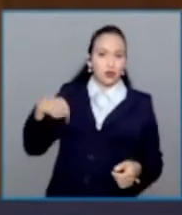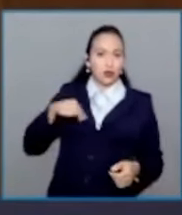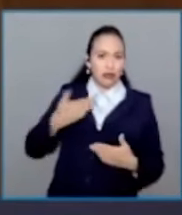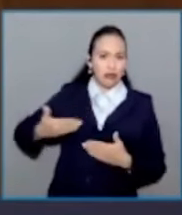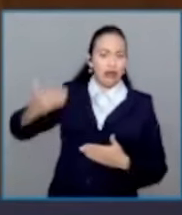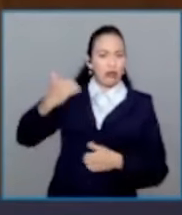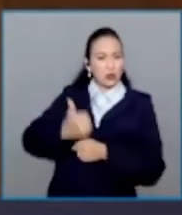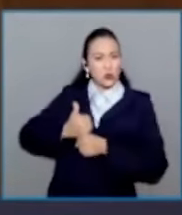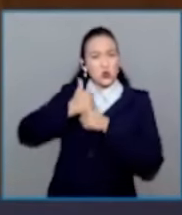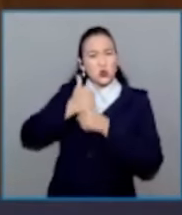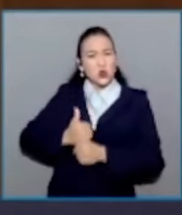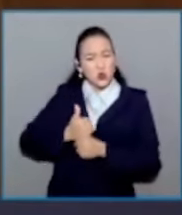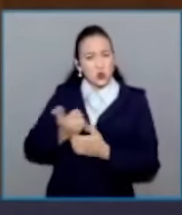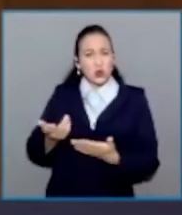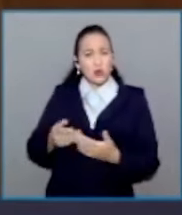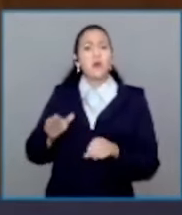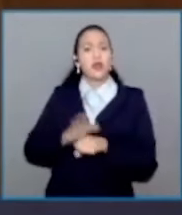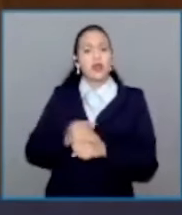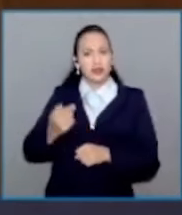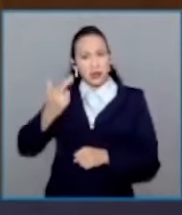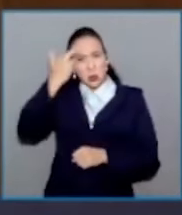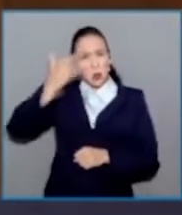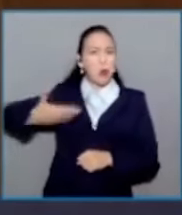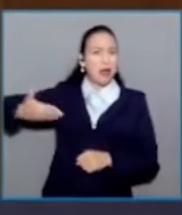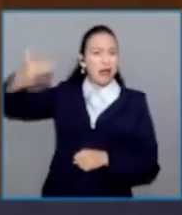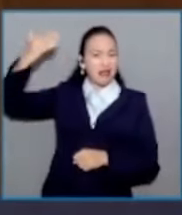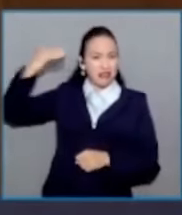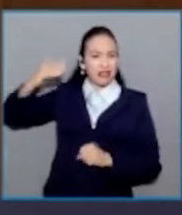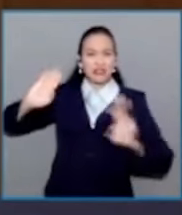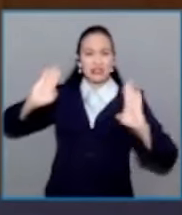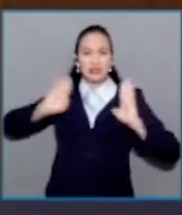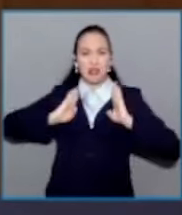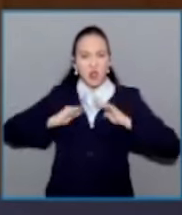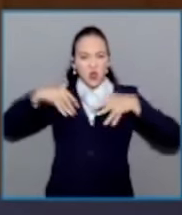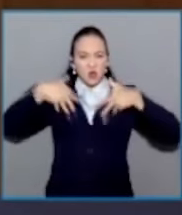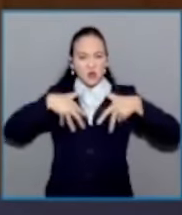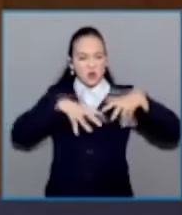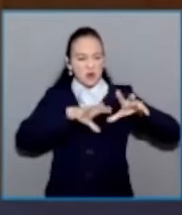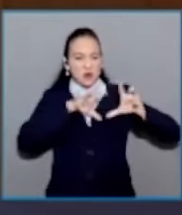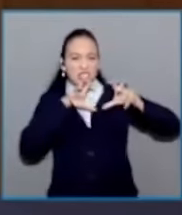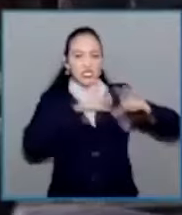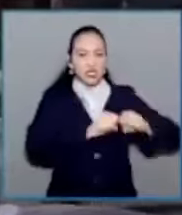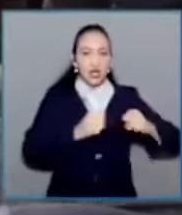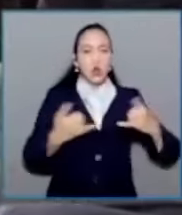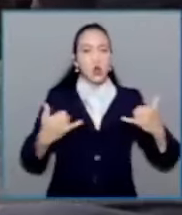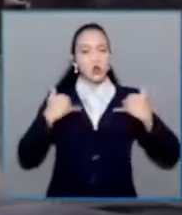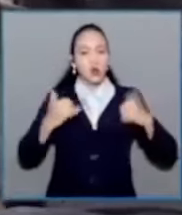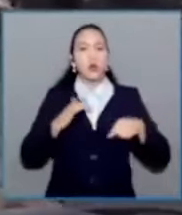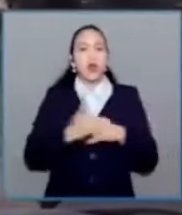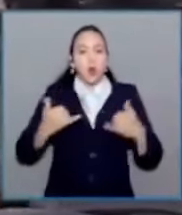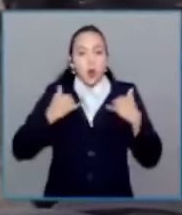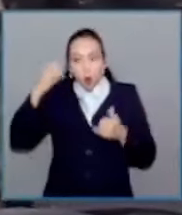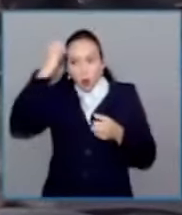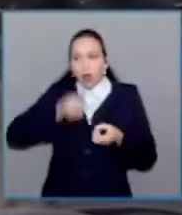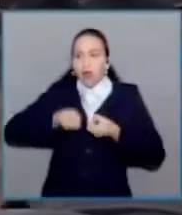la presencia del ejército en Ciudad Universitaria para reprimir la libertad de expresión y la crítica para el